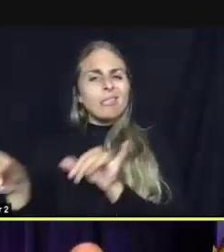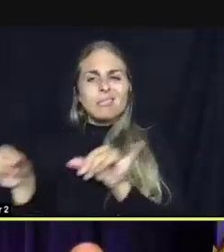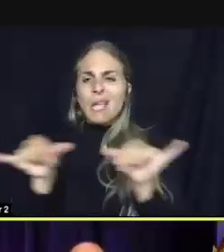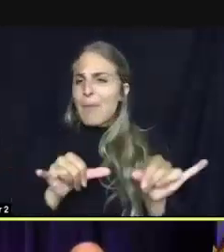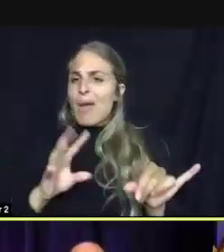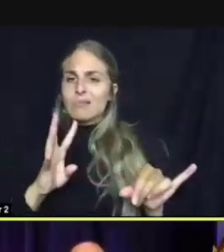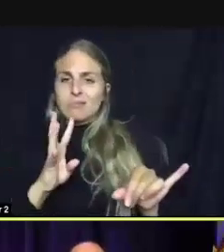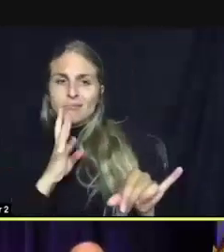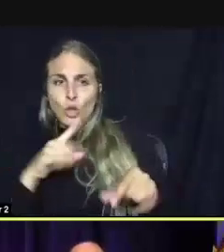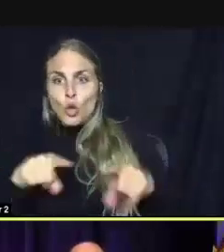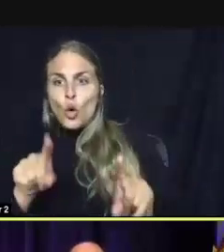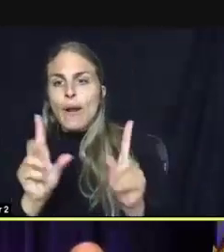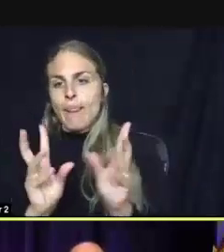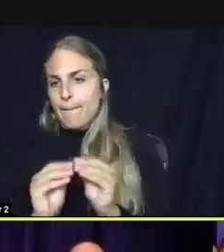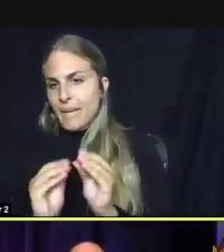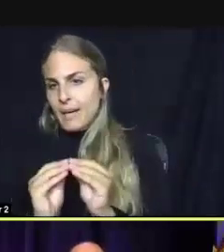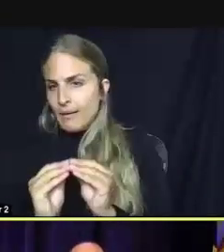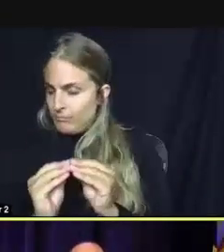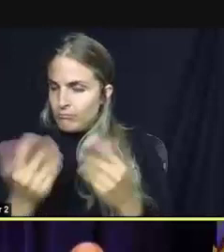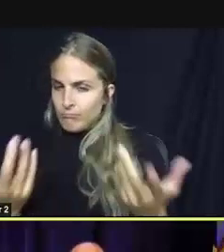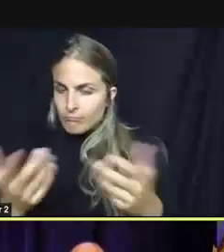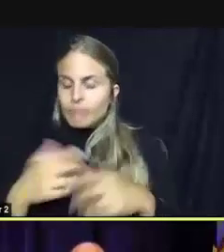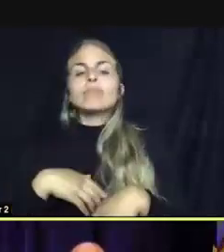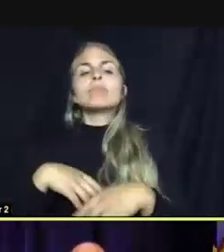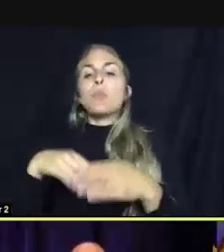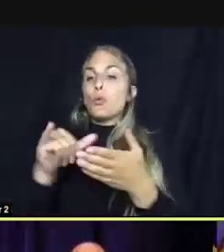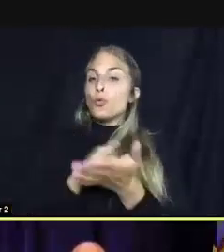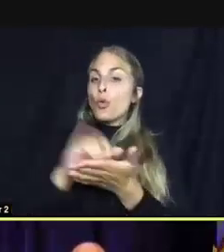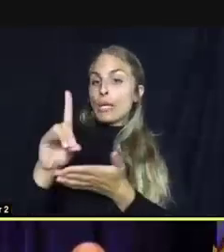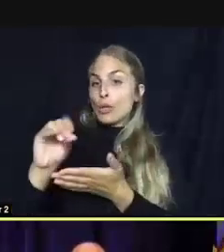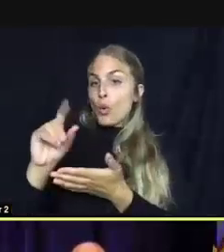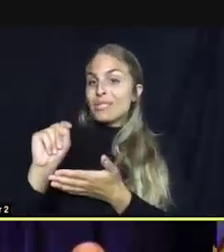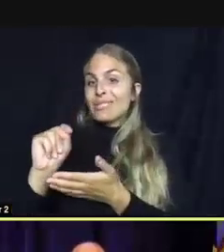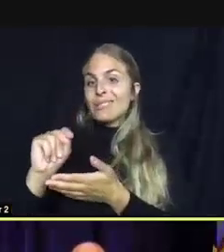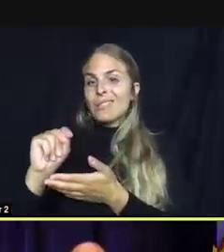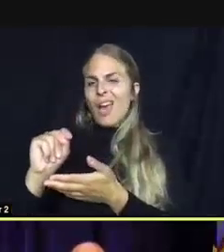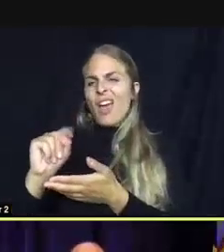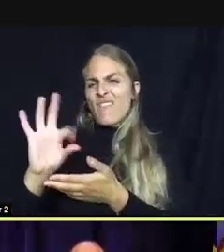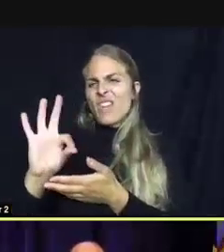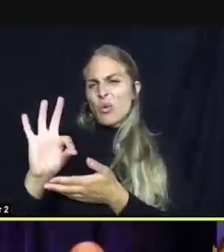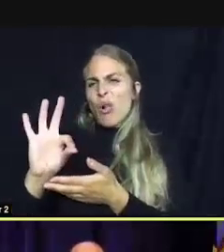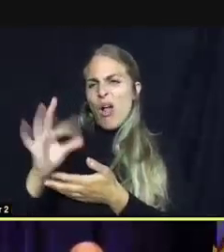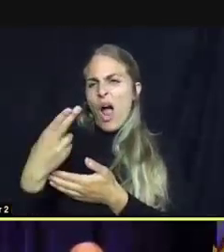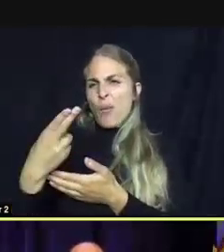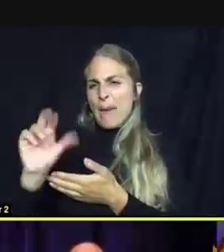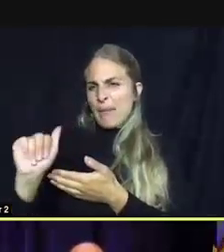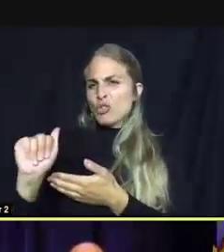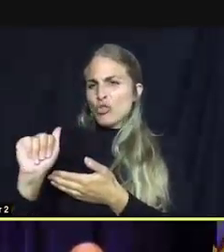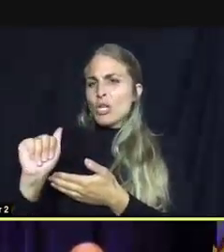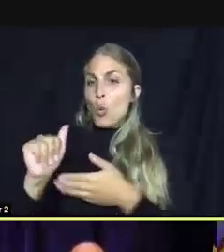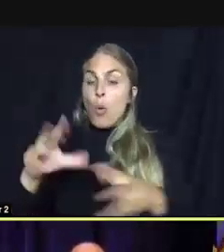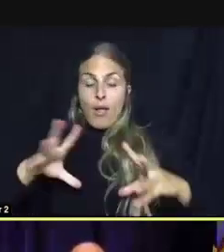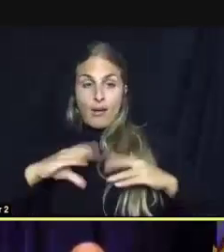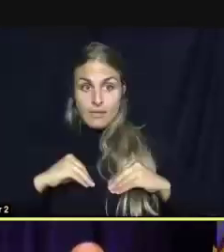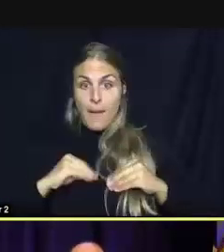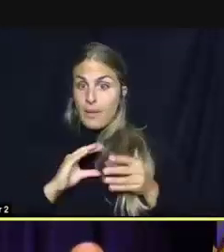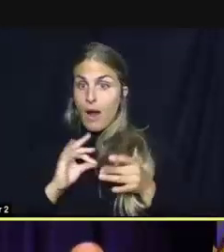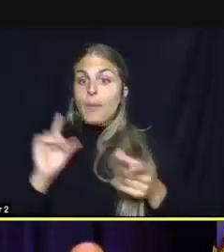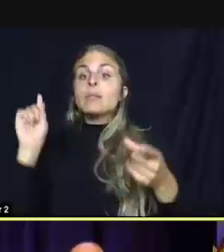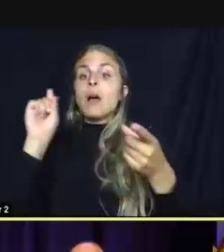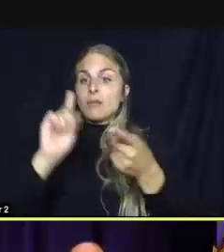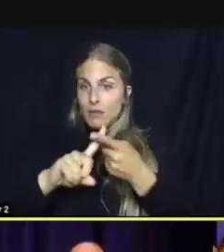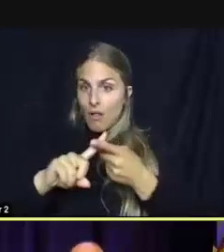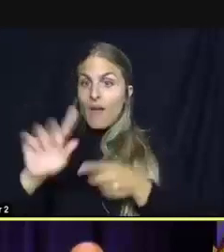escrito y tendrán el mismo peso y consideración. Nuevamente, el Departamento de Transporte y la Administración